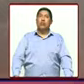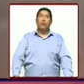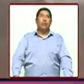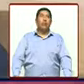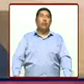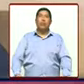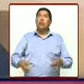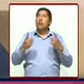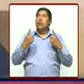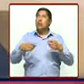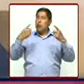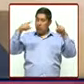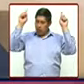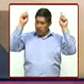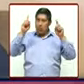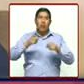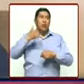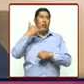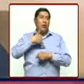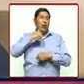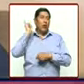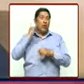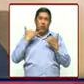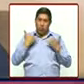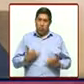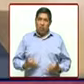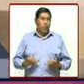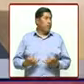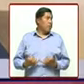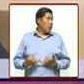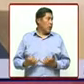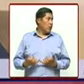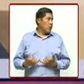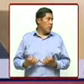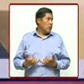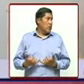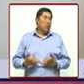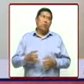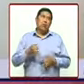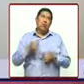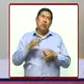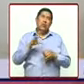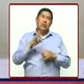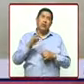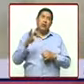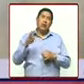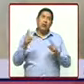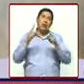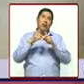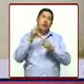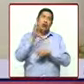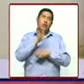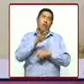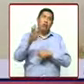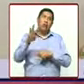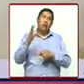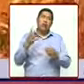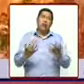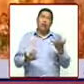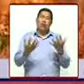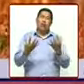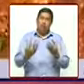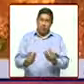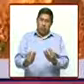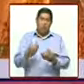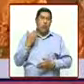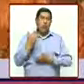Se ha logrado desde el día de ayer a hoy bajar de 74 a 54 fuegos activos.